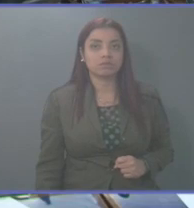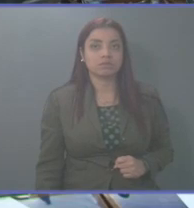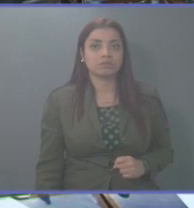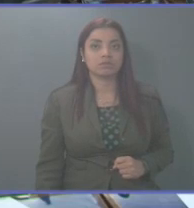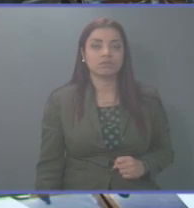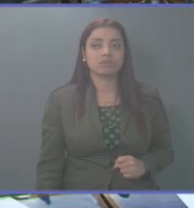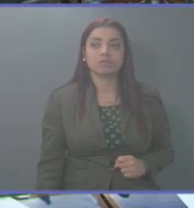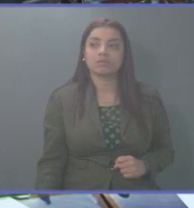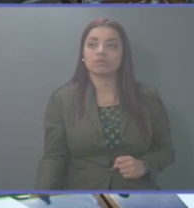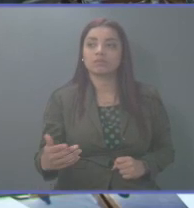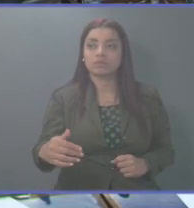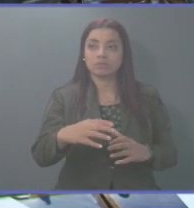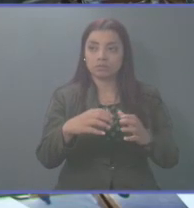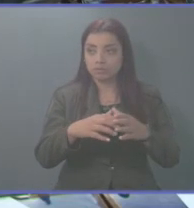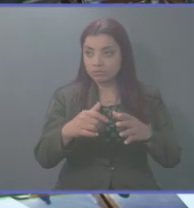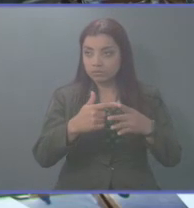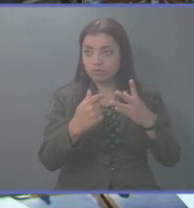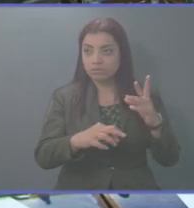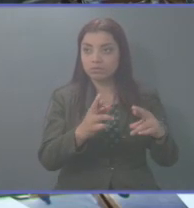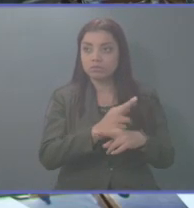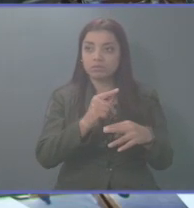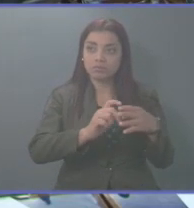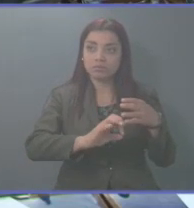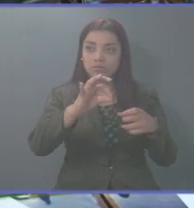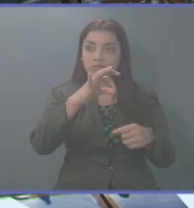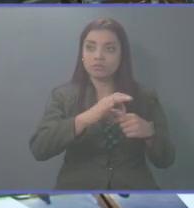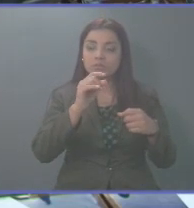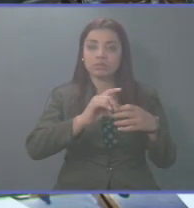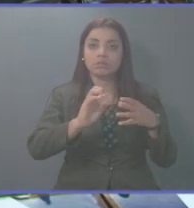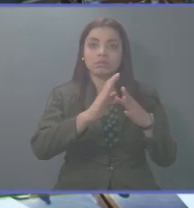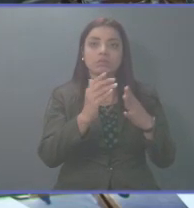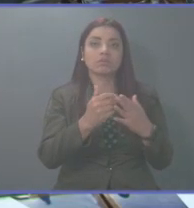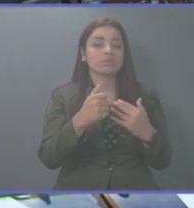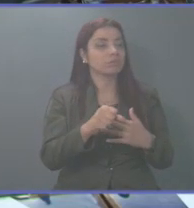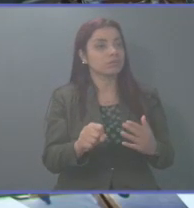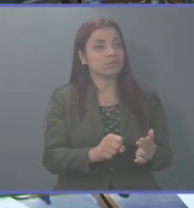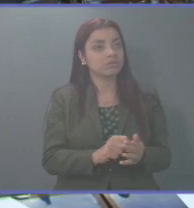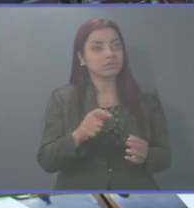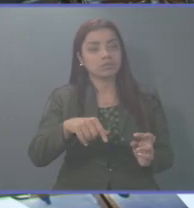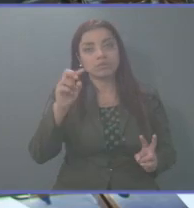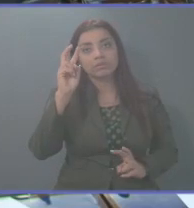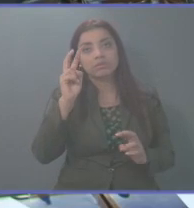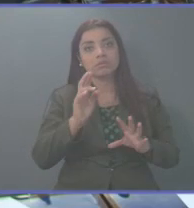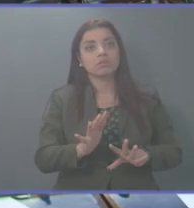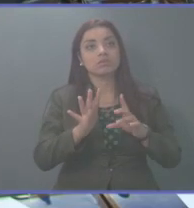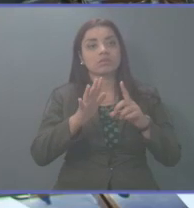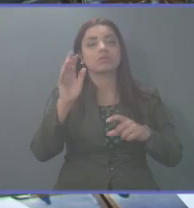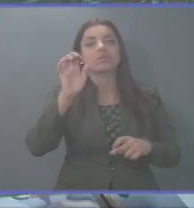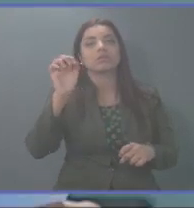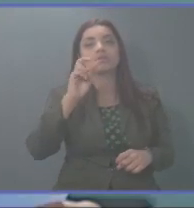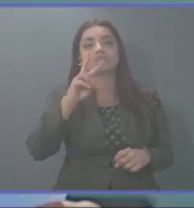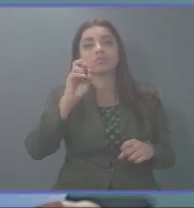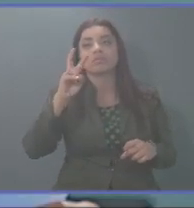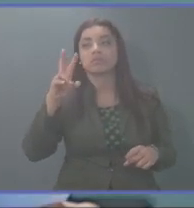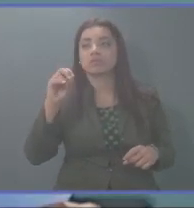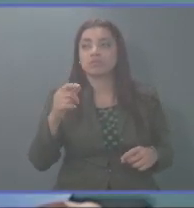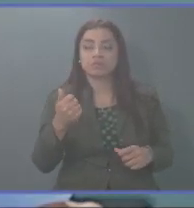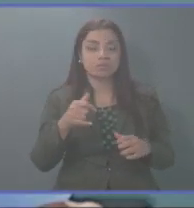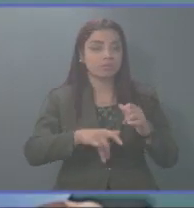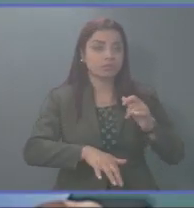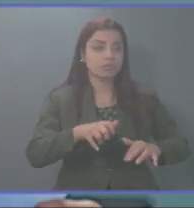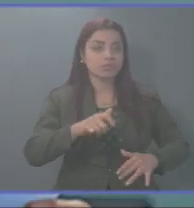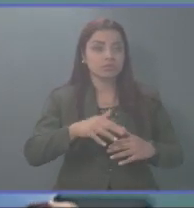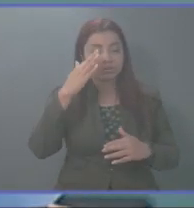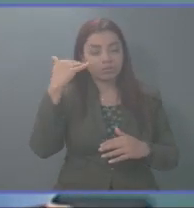Gracias, presidente. Comisión de Reformas Electorales y Constitucionales, Palacio Legislativo, San Salvador, 16 de enero del 2020. Señores